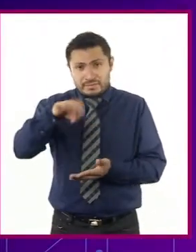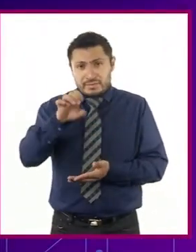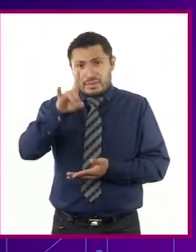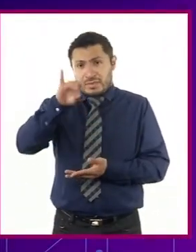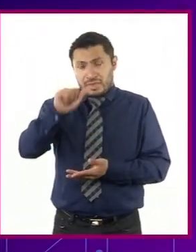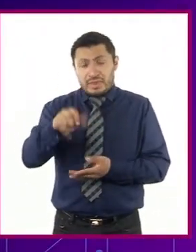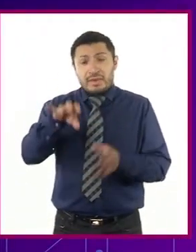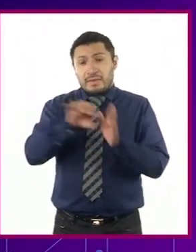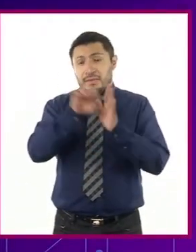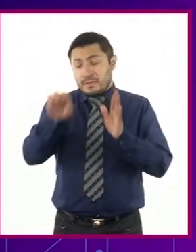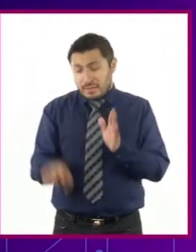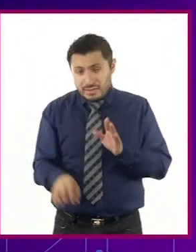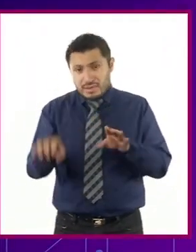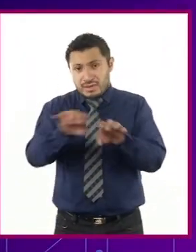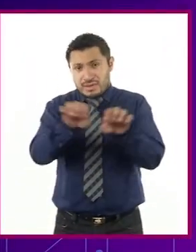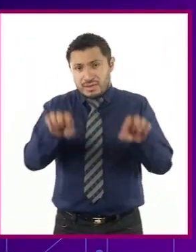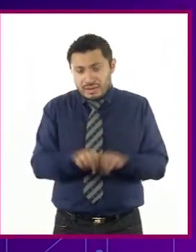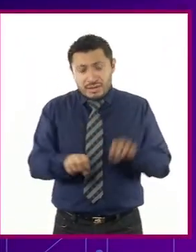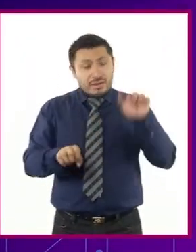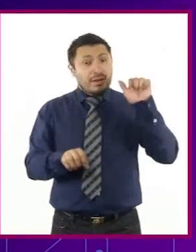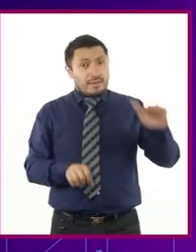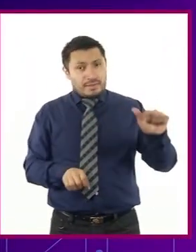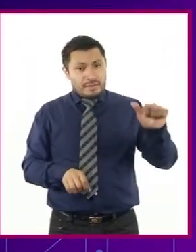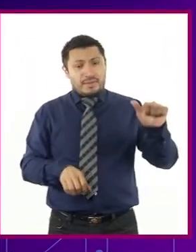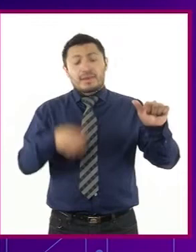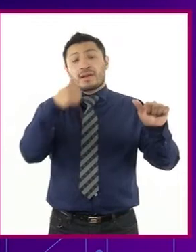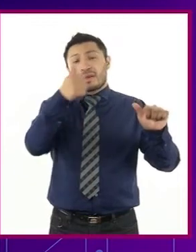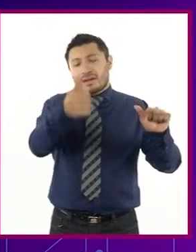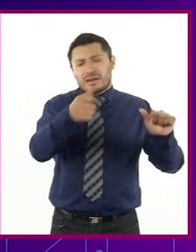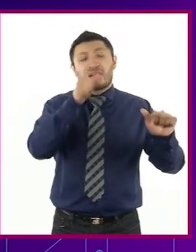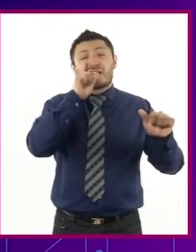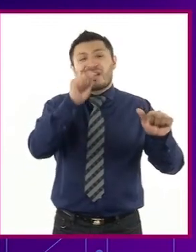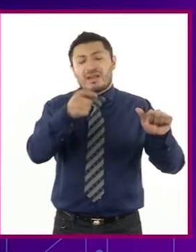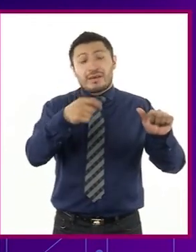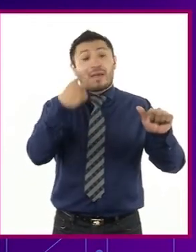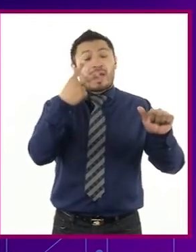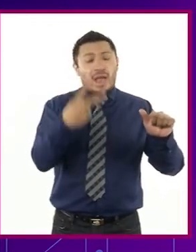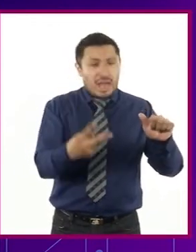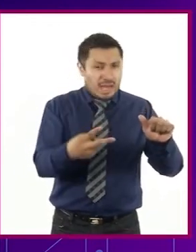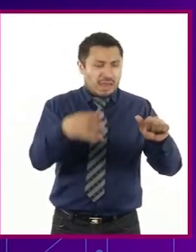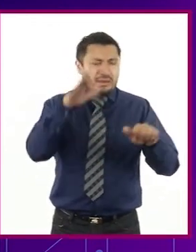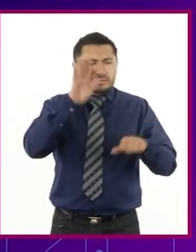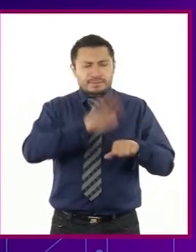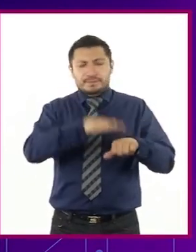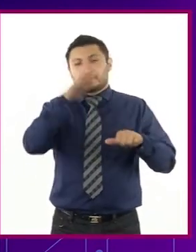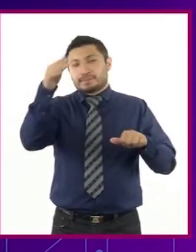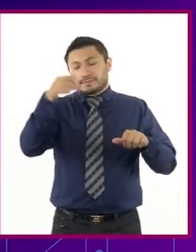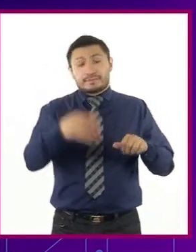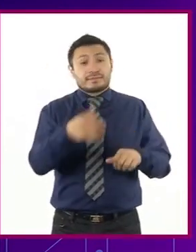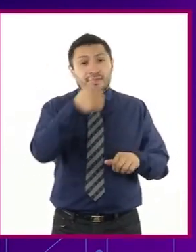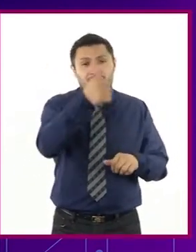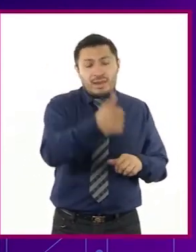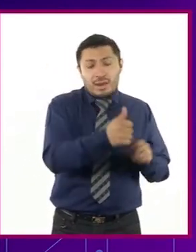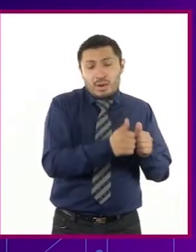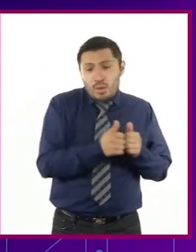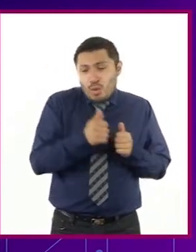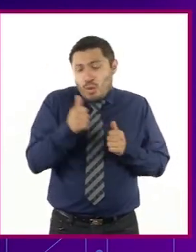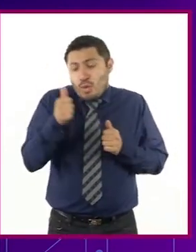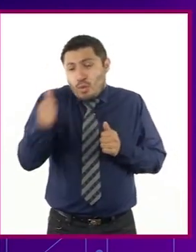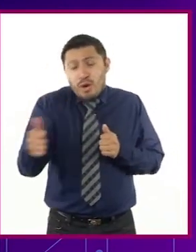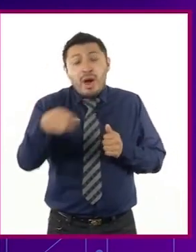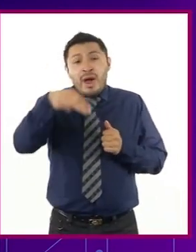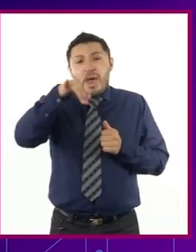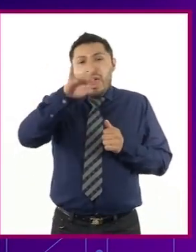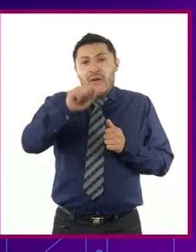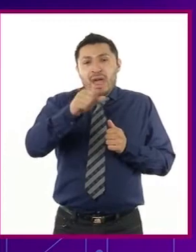en la tabla del conjunto de datos A, el 6 significa que el 2 está a una distancia de 6 unidades de la media.